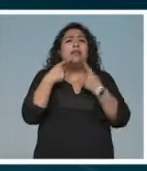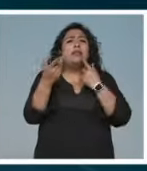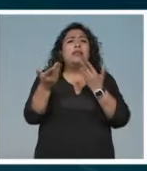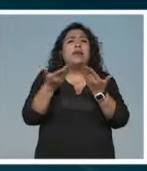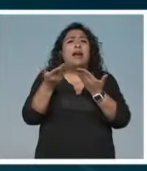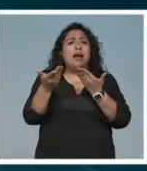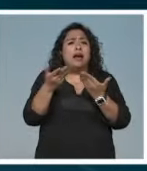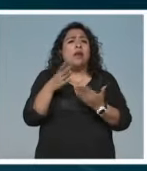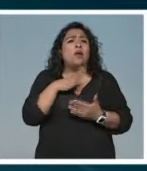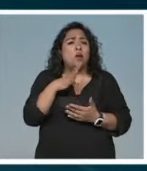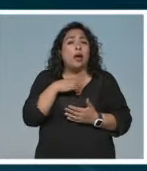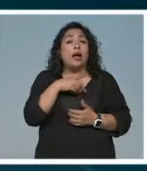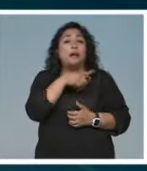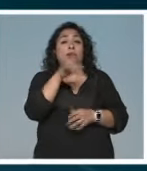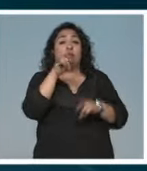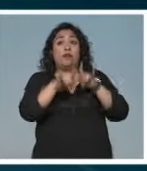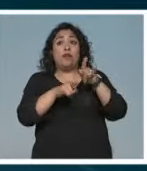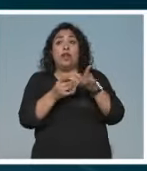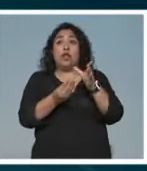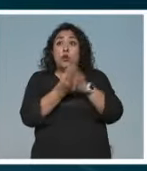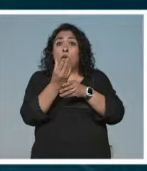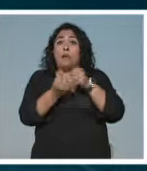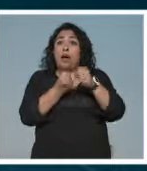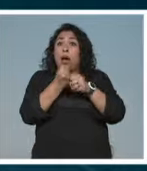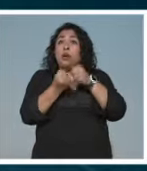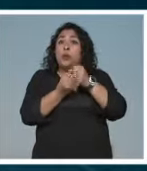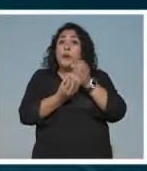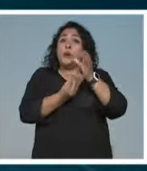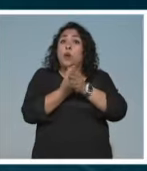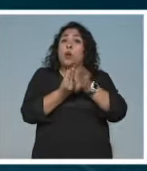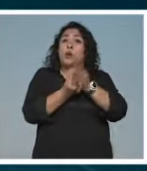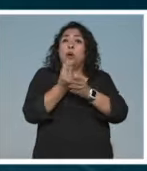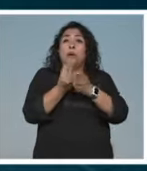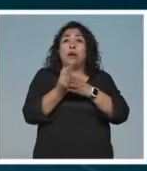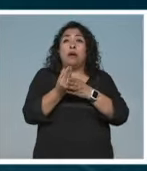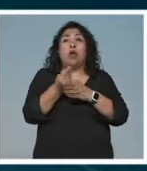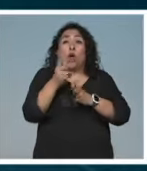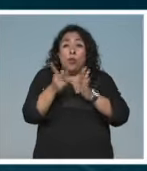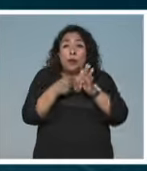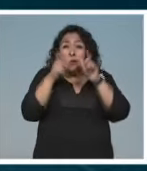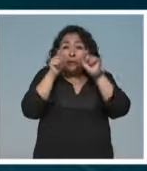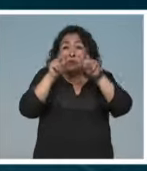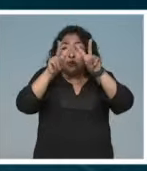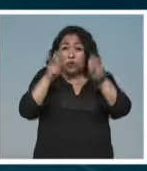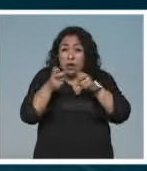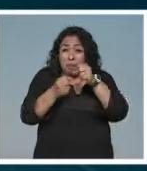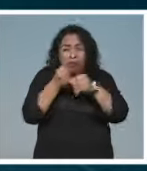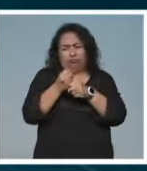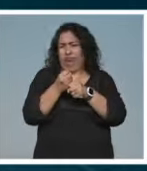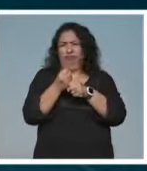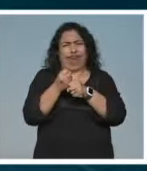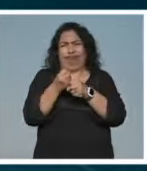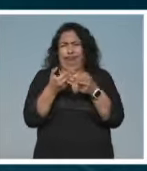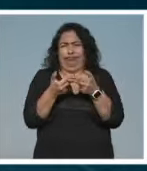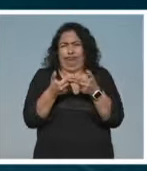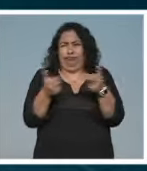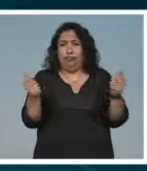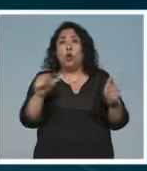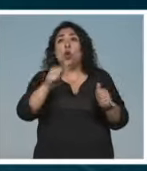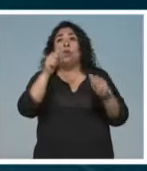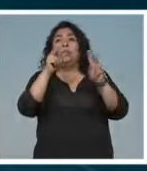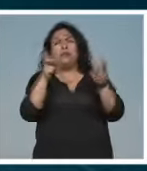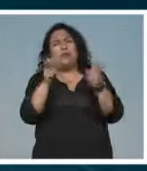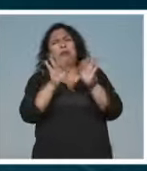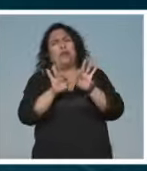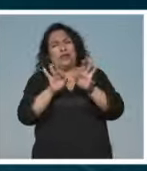que propicia. La feria se renueva año con año, ningún año se repiten temáticas, hay algunas que son muy importantes y se tienen